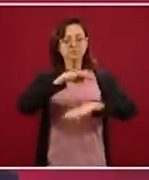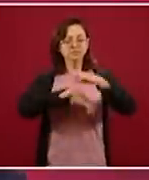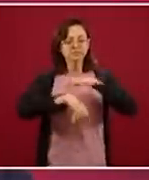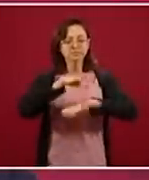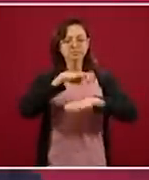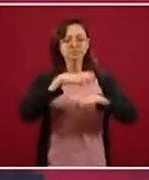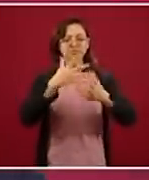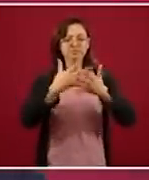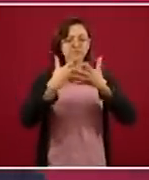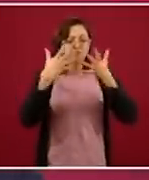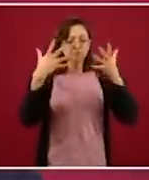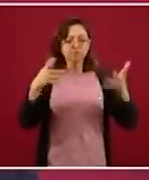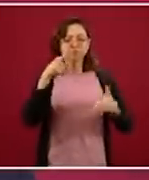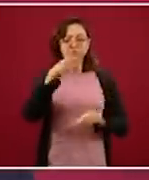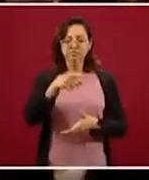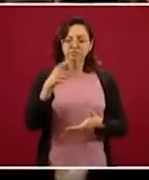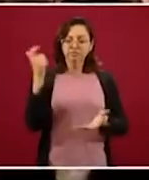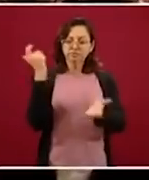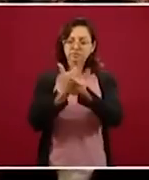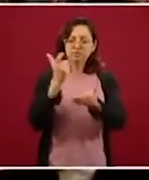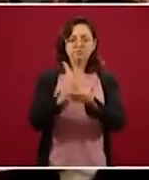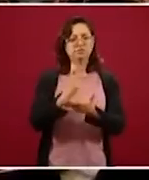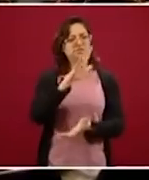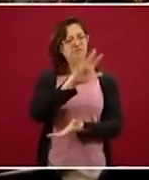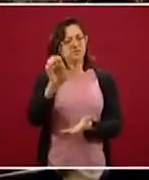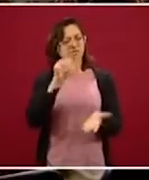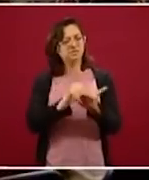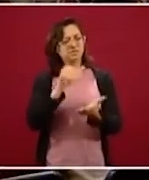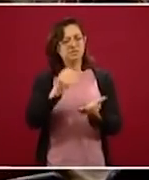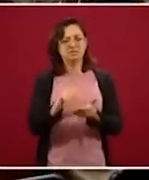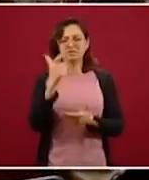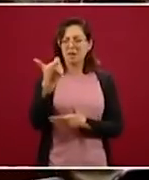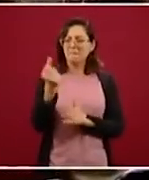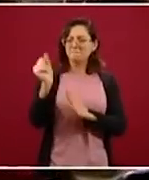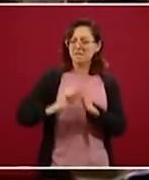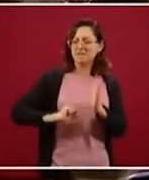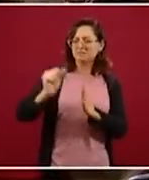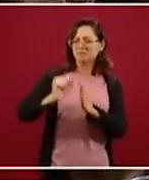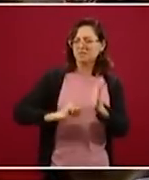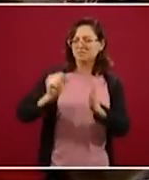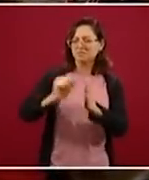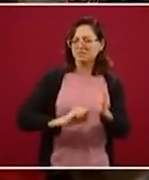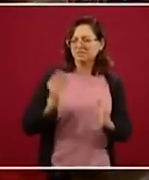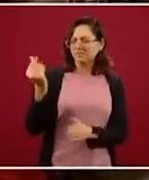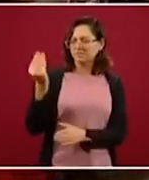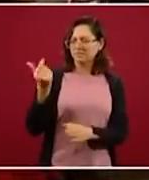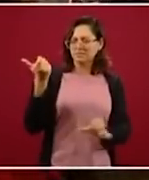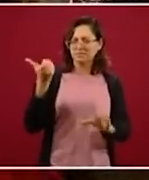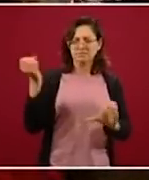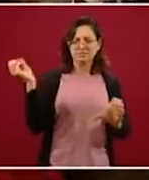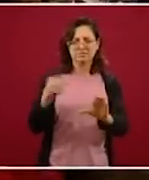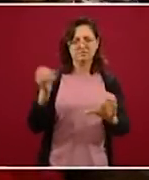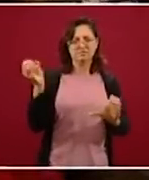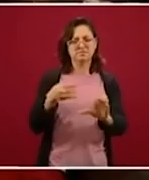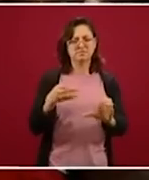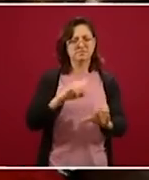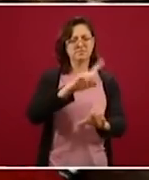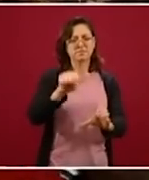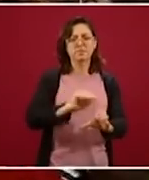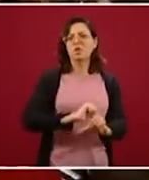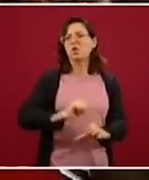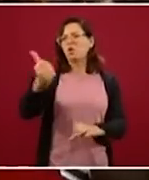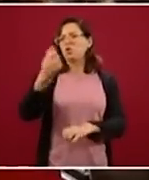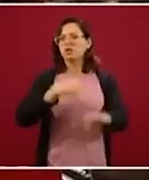domicilio de la empresa que estaba recibiendo 500 millones de pesos mensuales en efectivo para trasladar después a otra